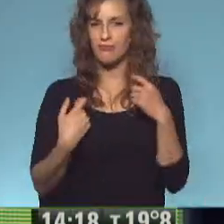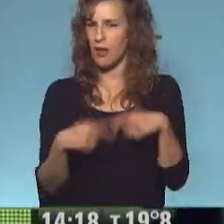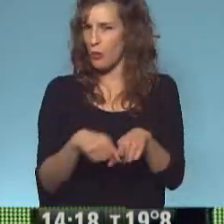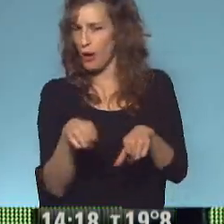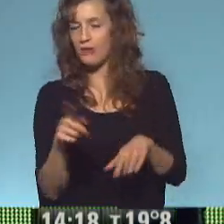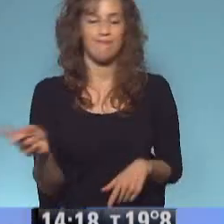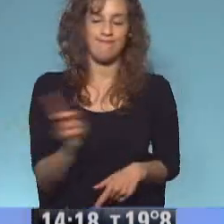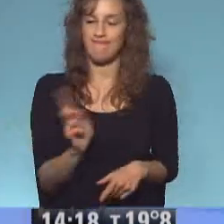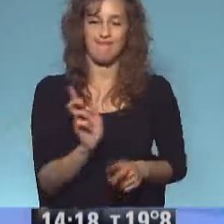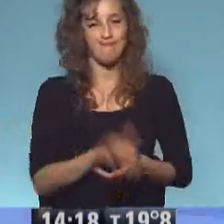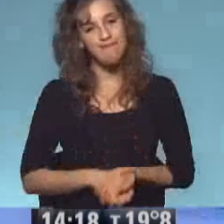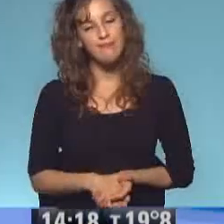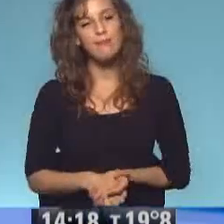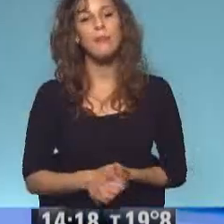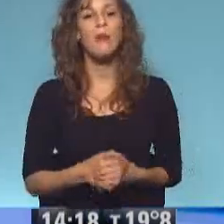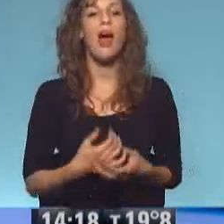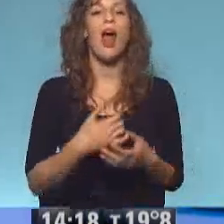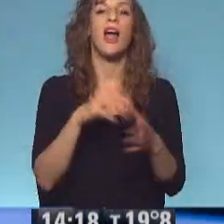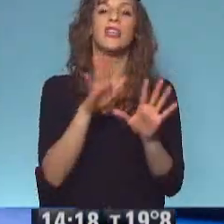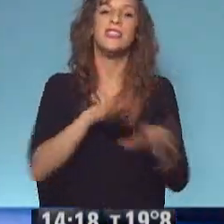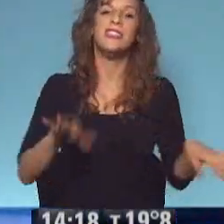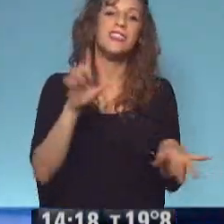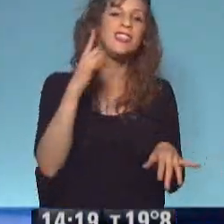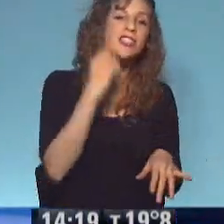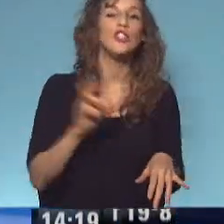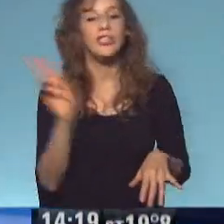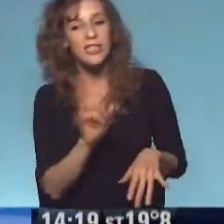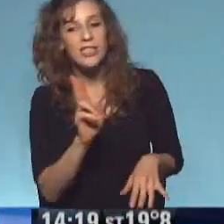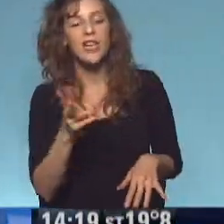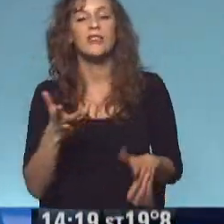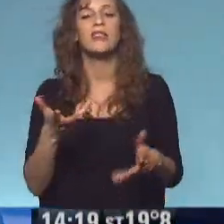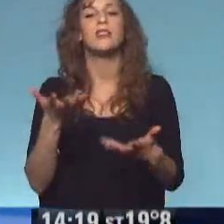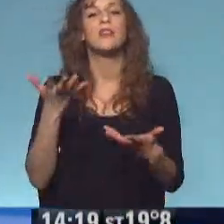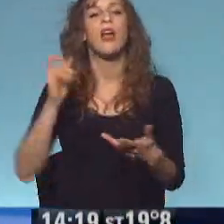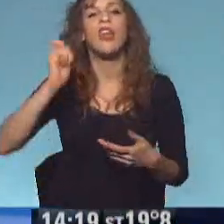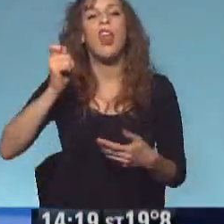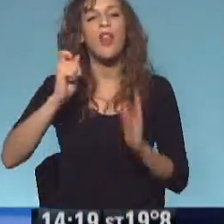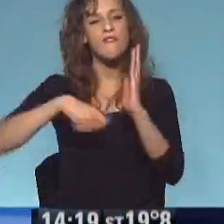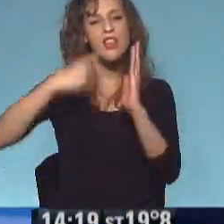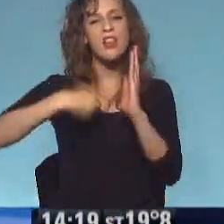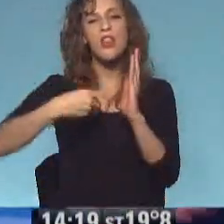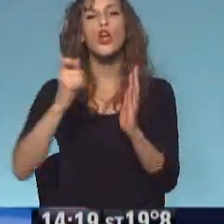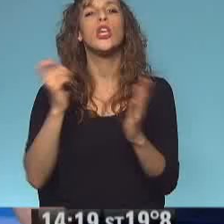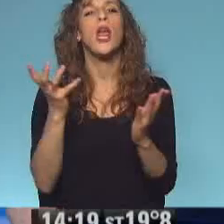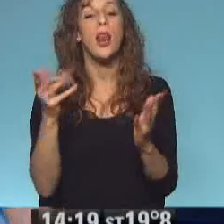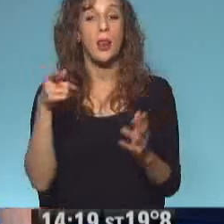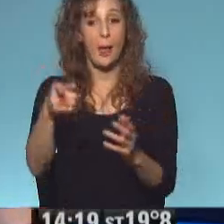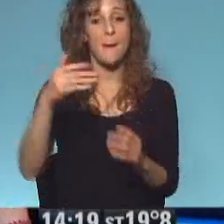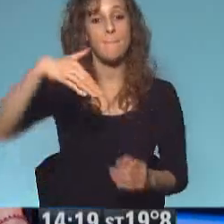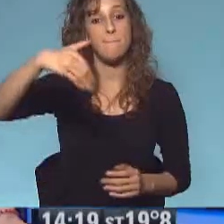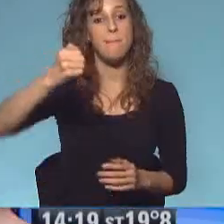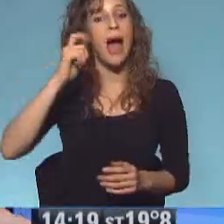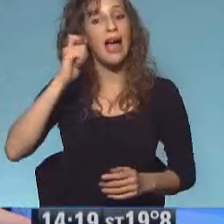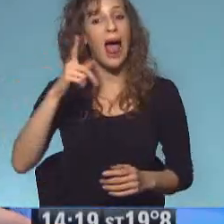Bueno, para los chicos y chicas que por ahí no lo sabían, Genoveva es Magalí. Magalí es Genoveva, solo que es un personaje,